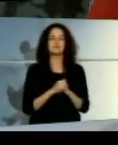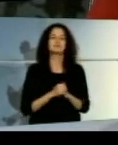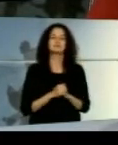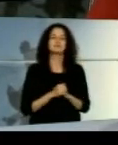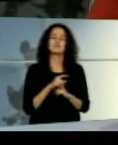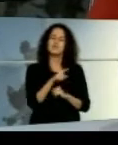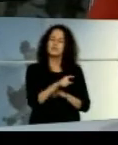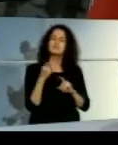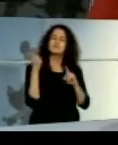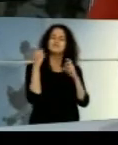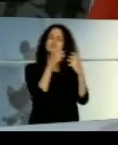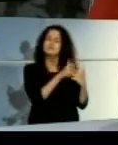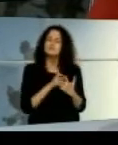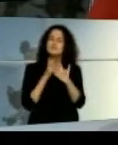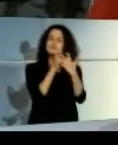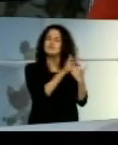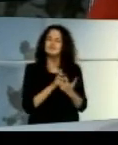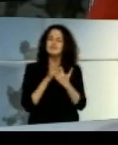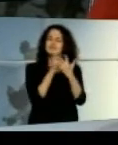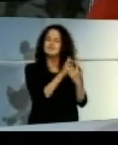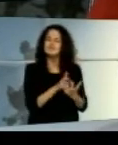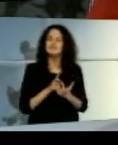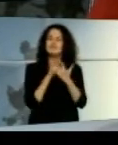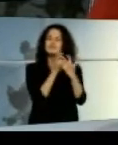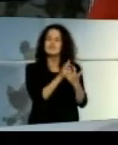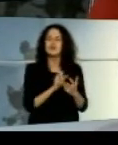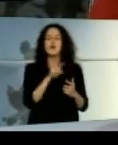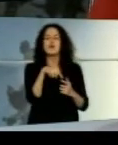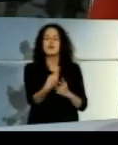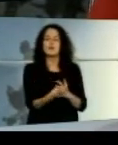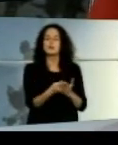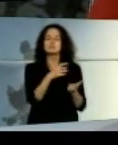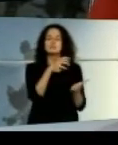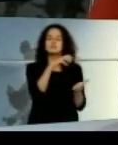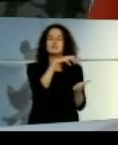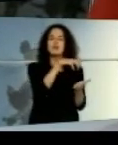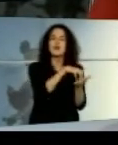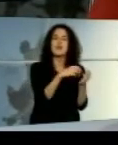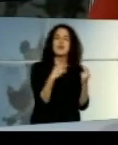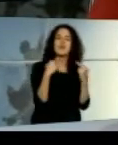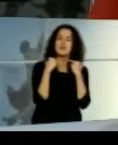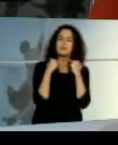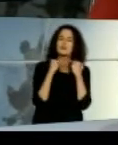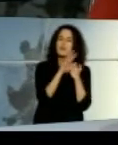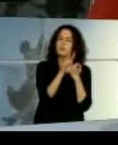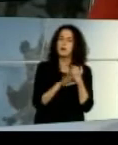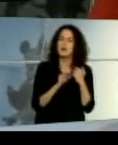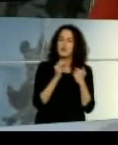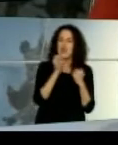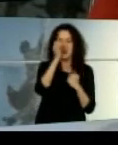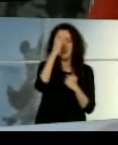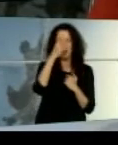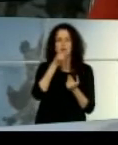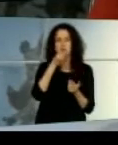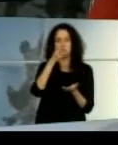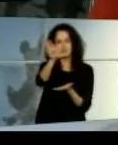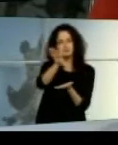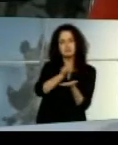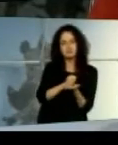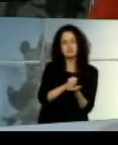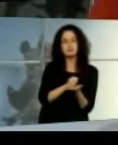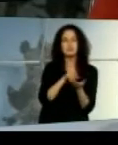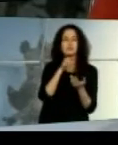este empeño la Diputación sí que resultó muy acogedora, en el sentido de que